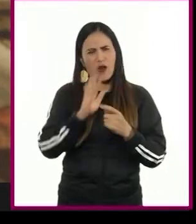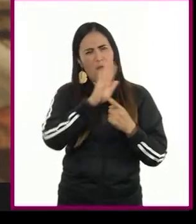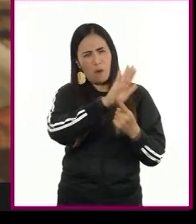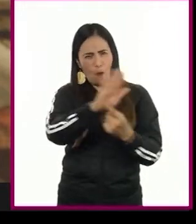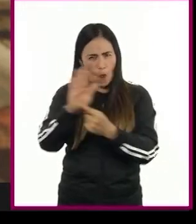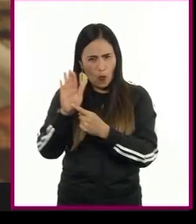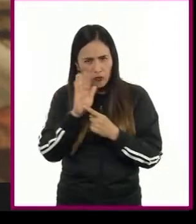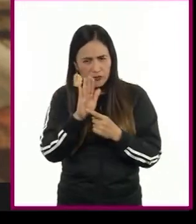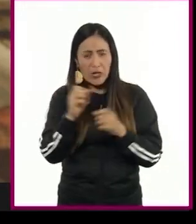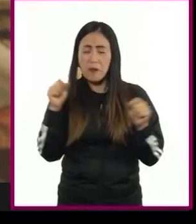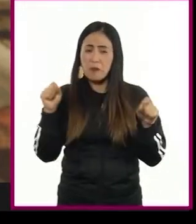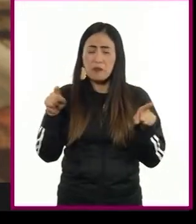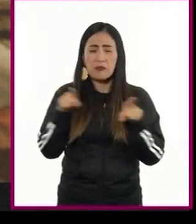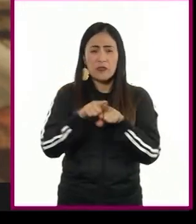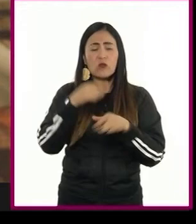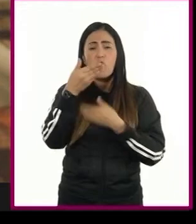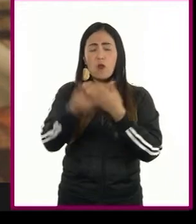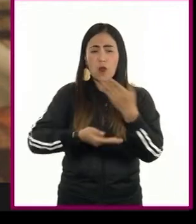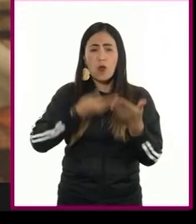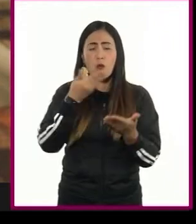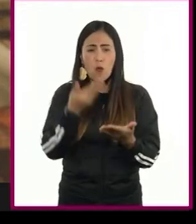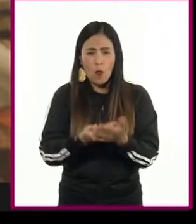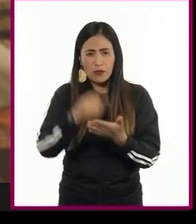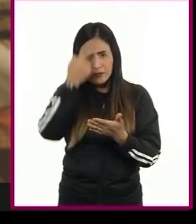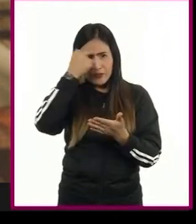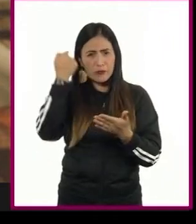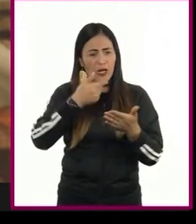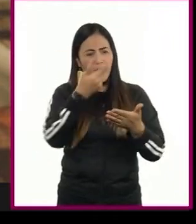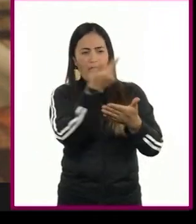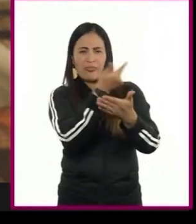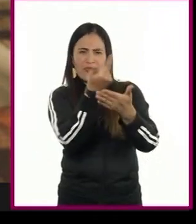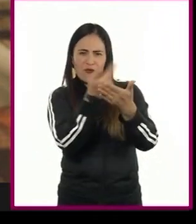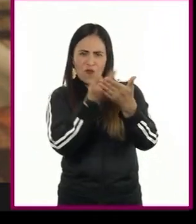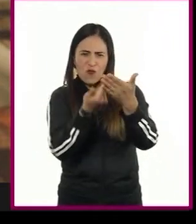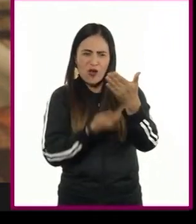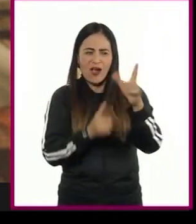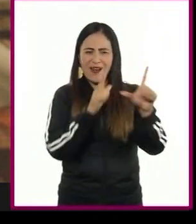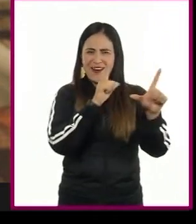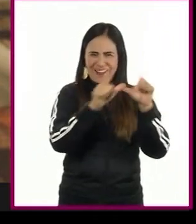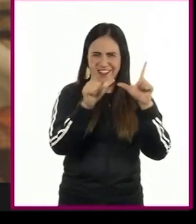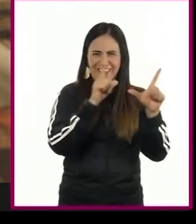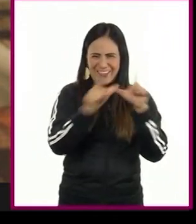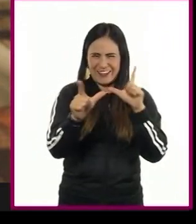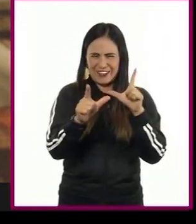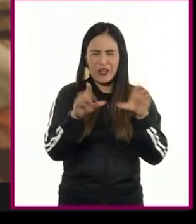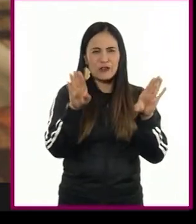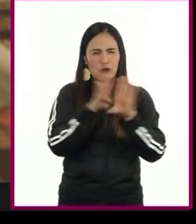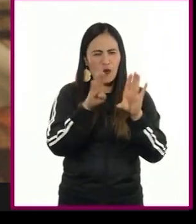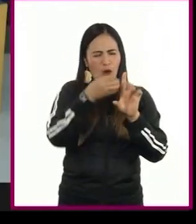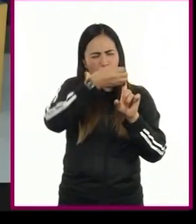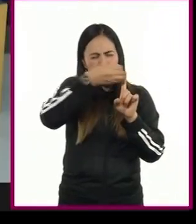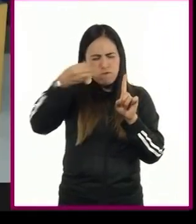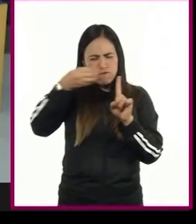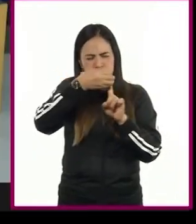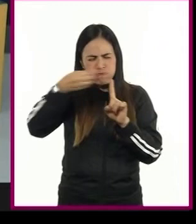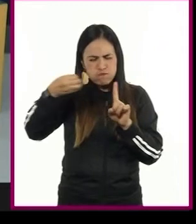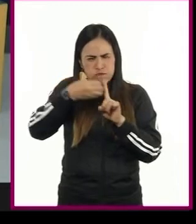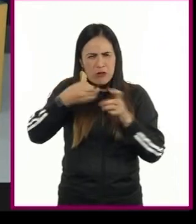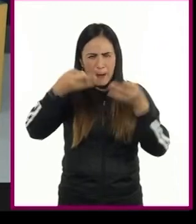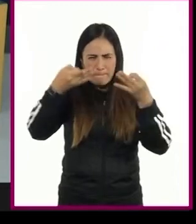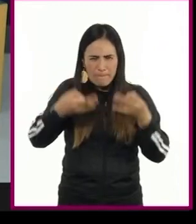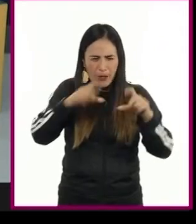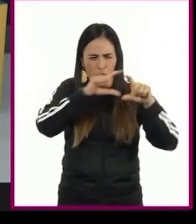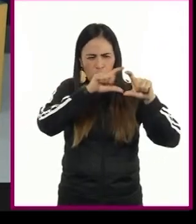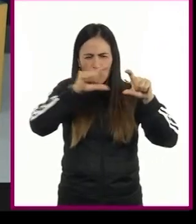las propuestas para trazar de manera geométrica las letras del alfabeto de manera proporcional. Con todo